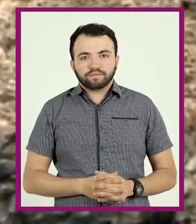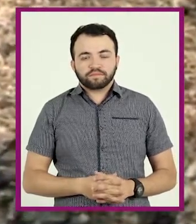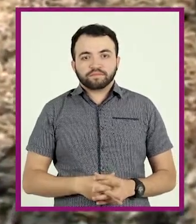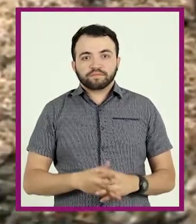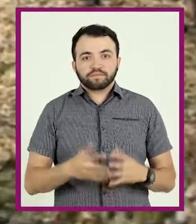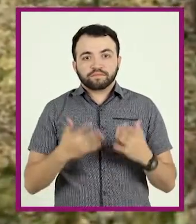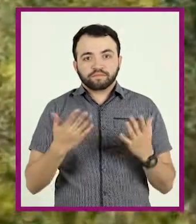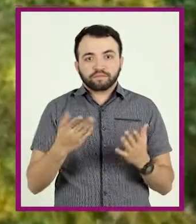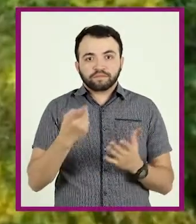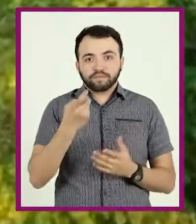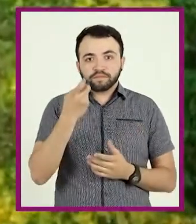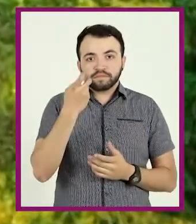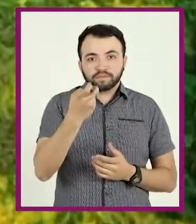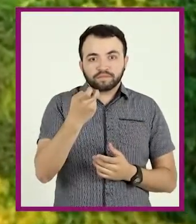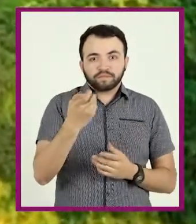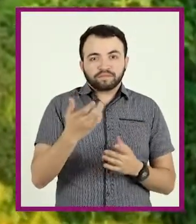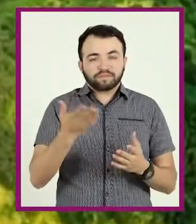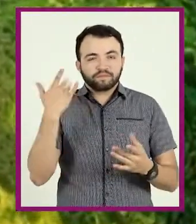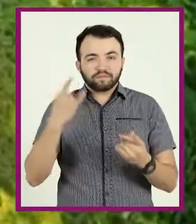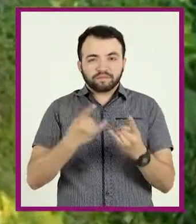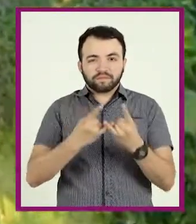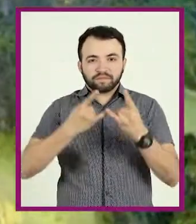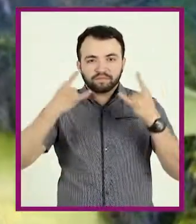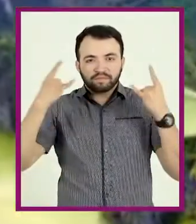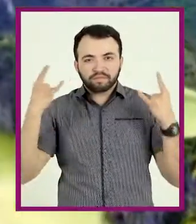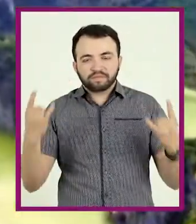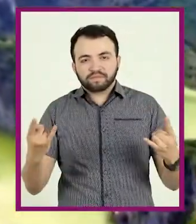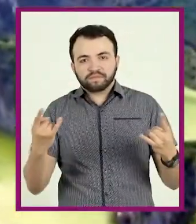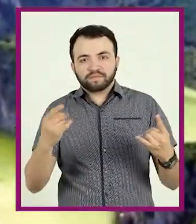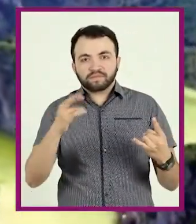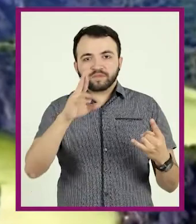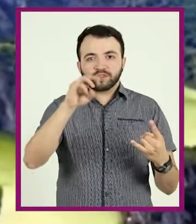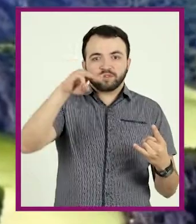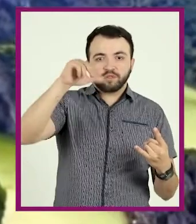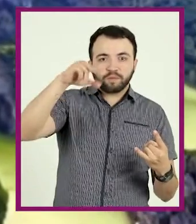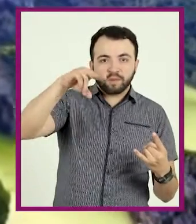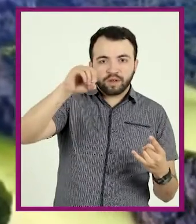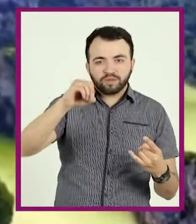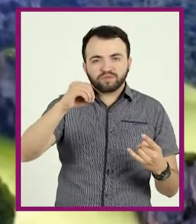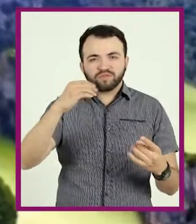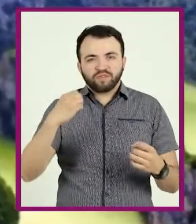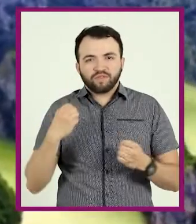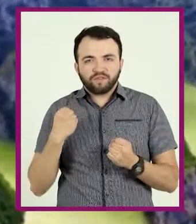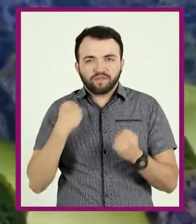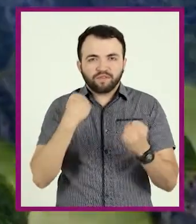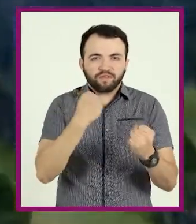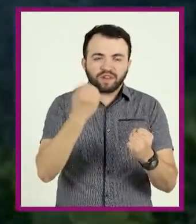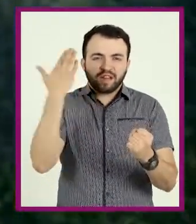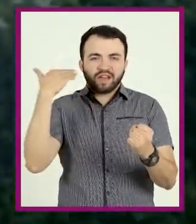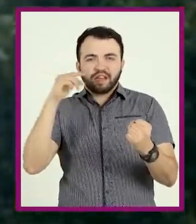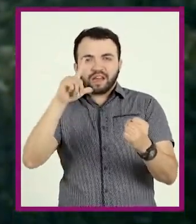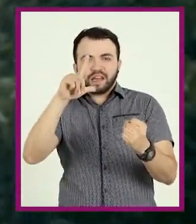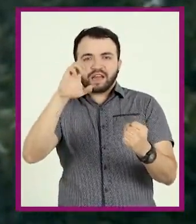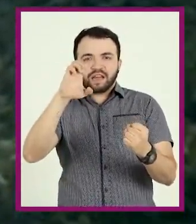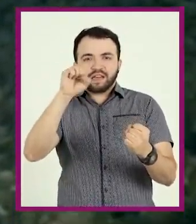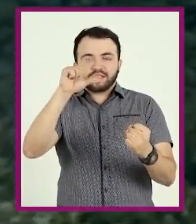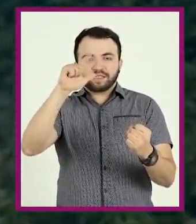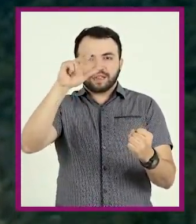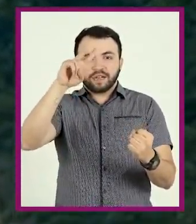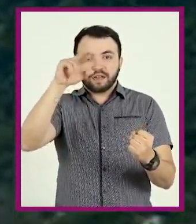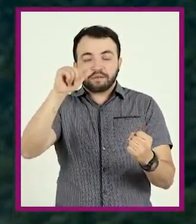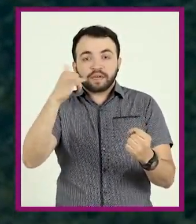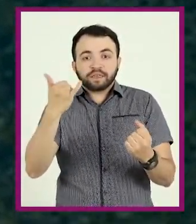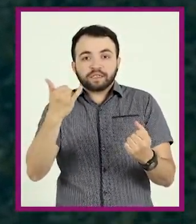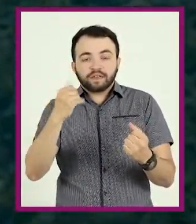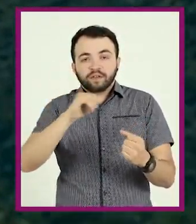La huella milenaria de los imperios helénico, romano y otomano, junto con la fuerza ancestral eslava y la